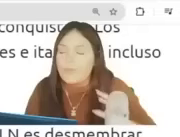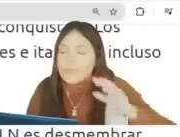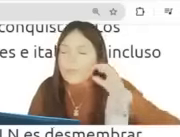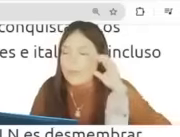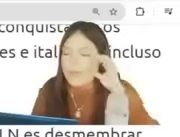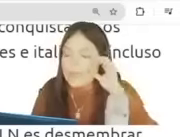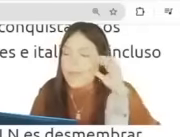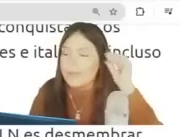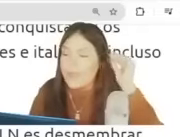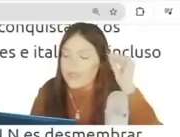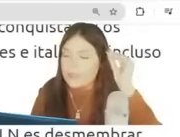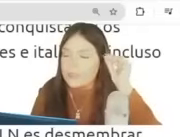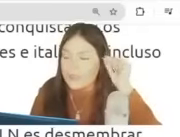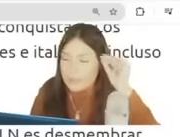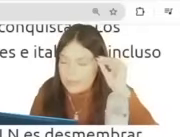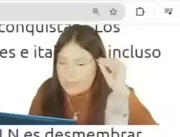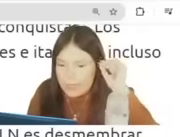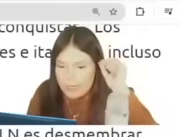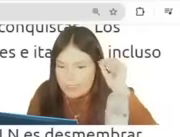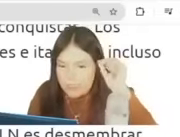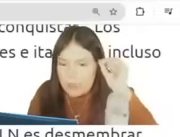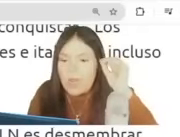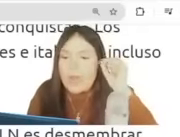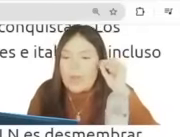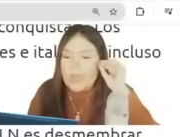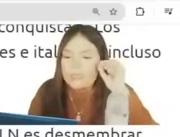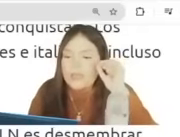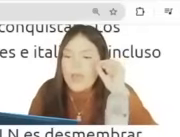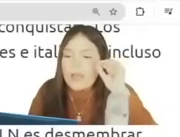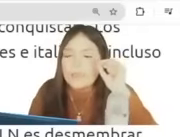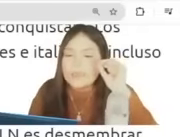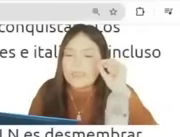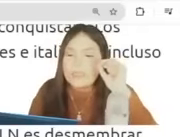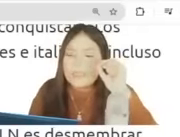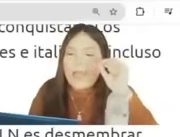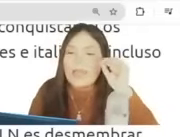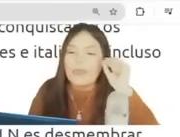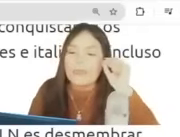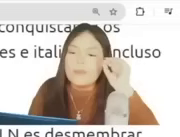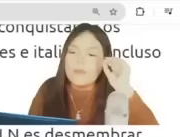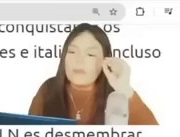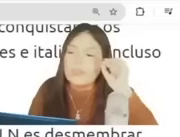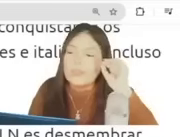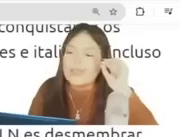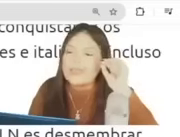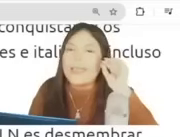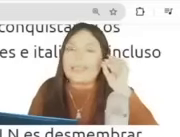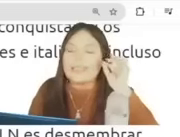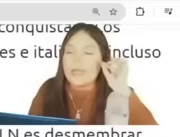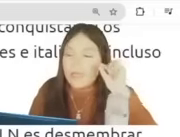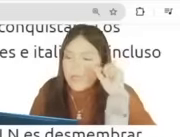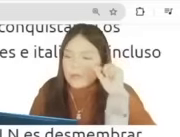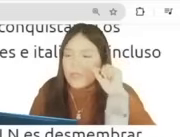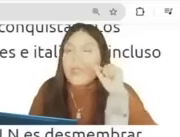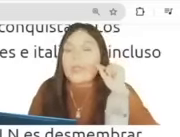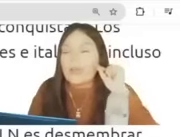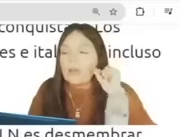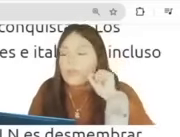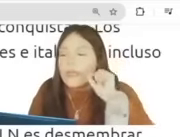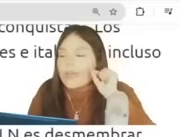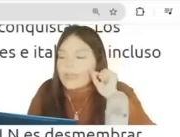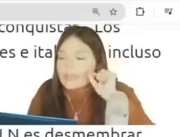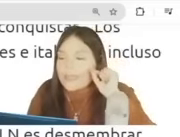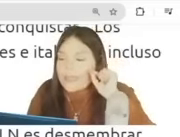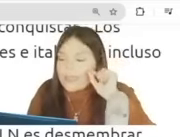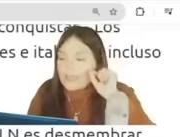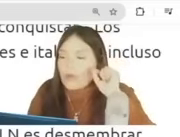¿no?, precisamente del Ejército Zapatista de Liberación Nacional? Pues aquí está el objetivo de los intereses extranjeros que